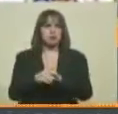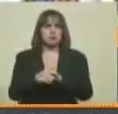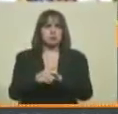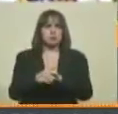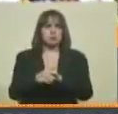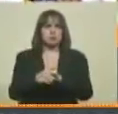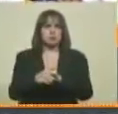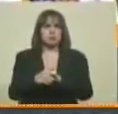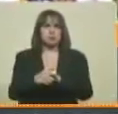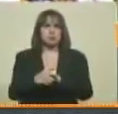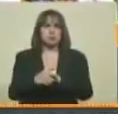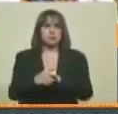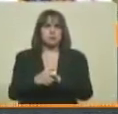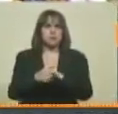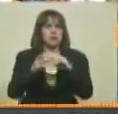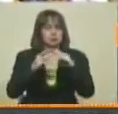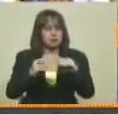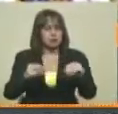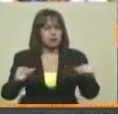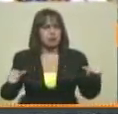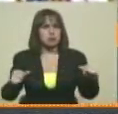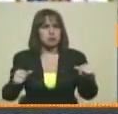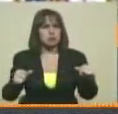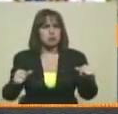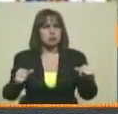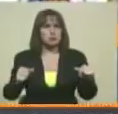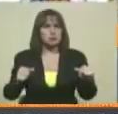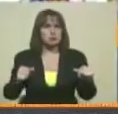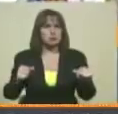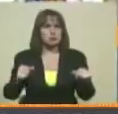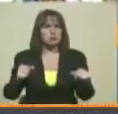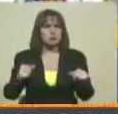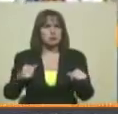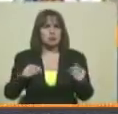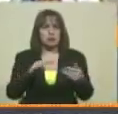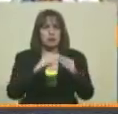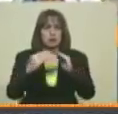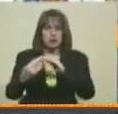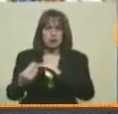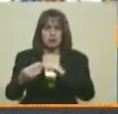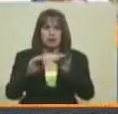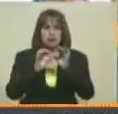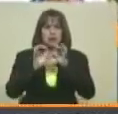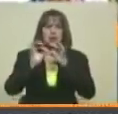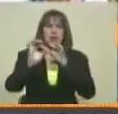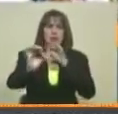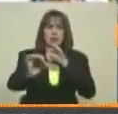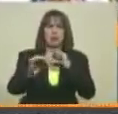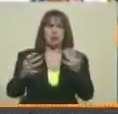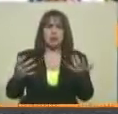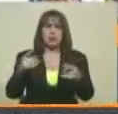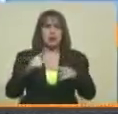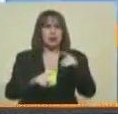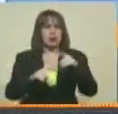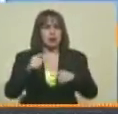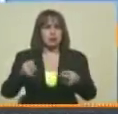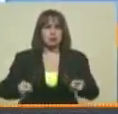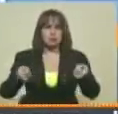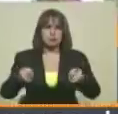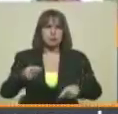Aprendiendo a rendir la arena, el cemento, la cabilla, los bloques,